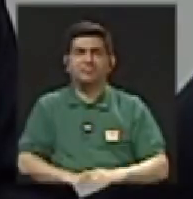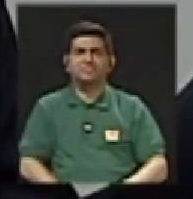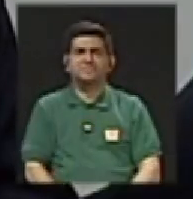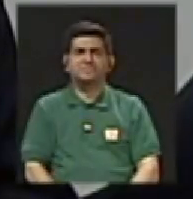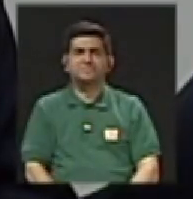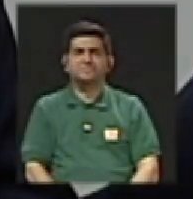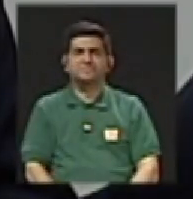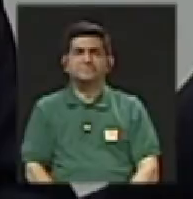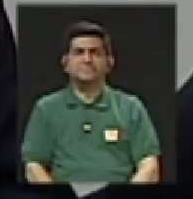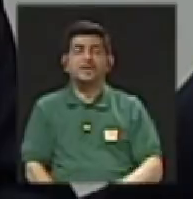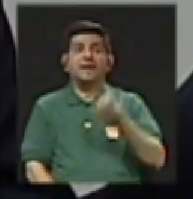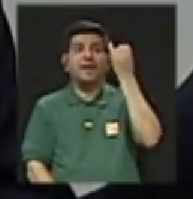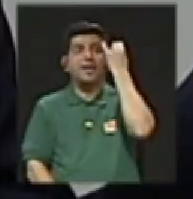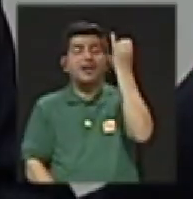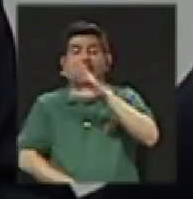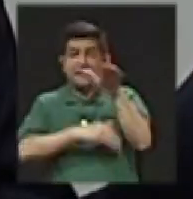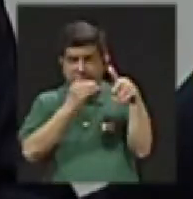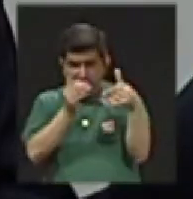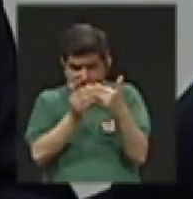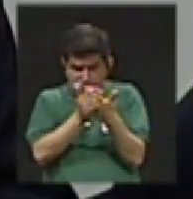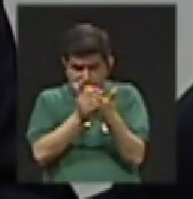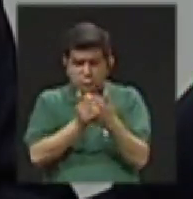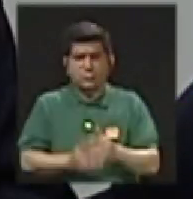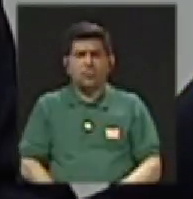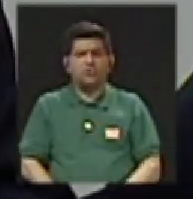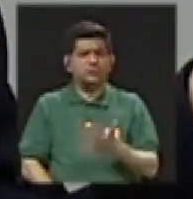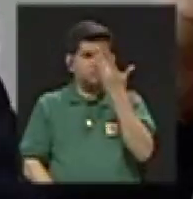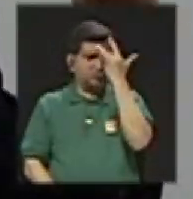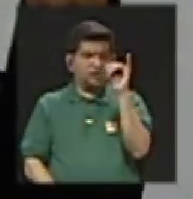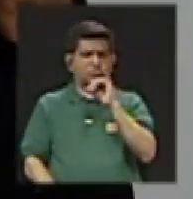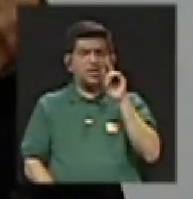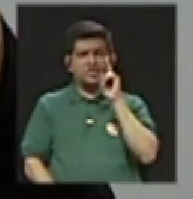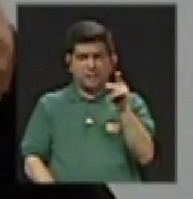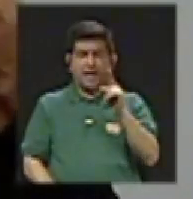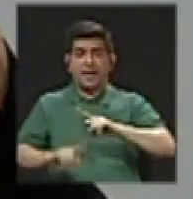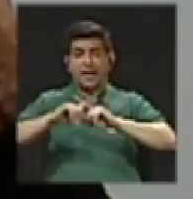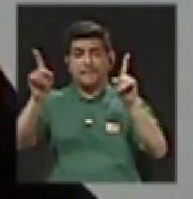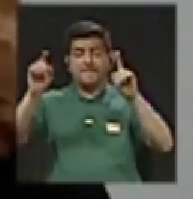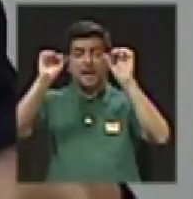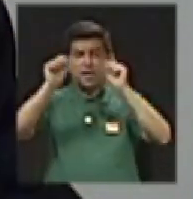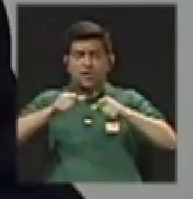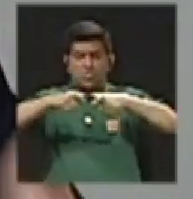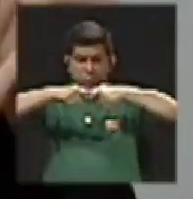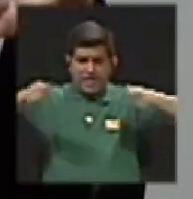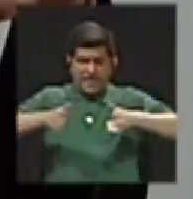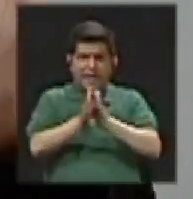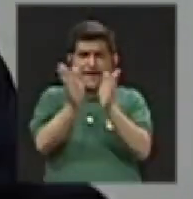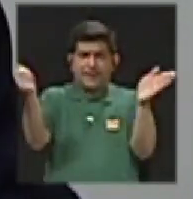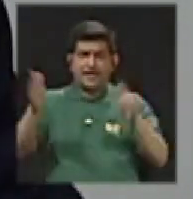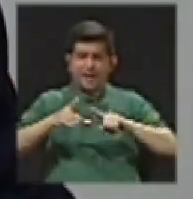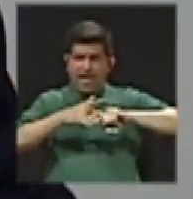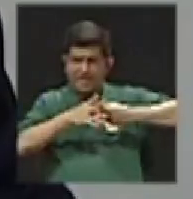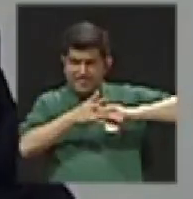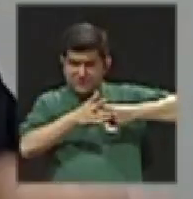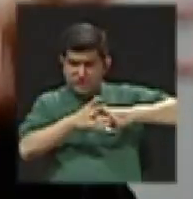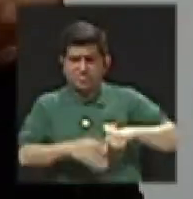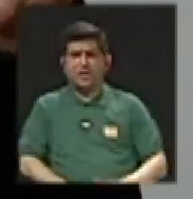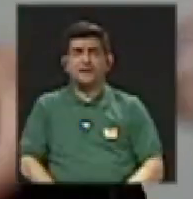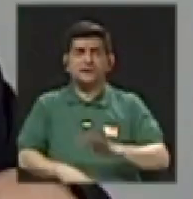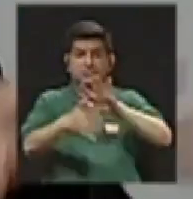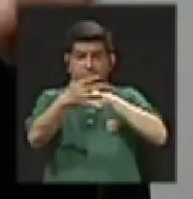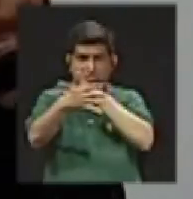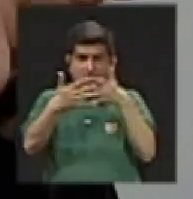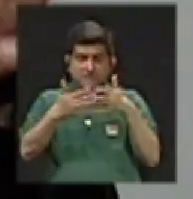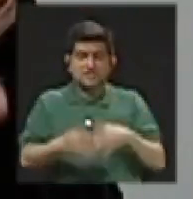en el supuesto de que todos son tan inteligentes como él, pero para poderlo medir en general, ese instrumento que es la matriz de